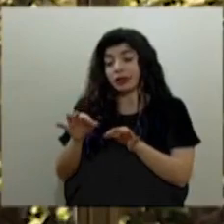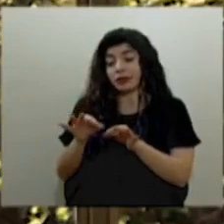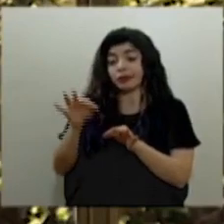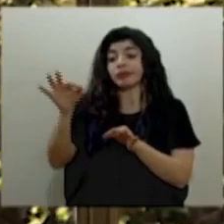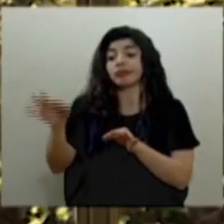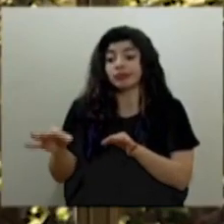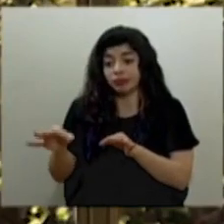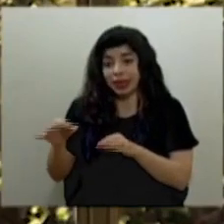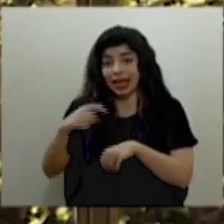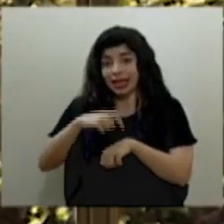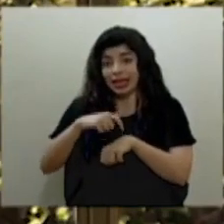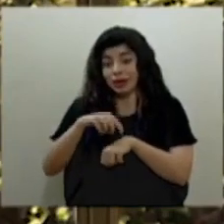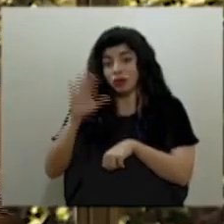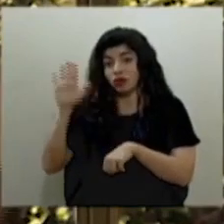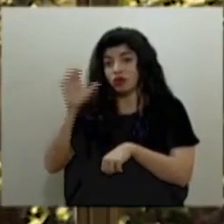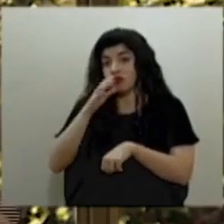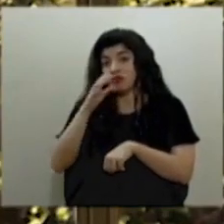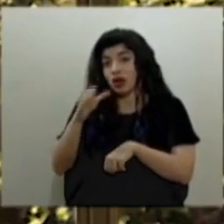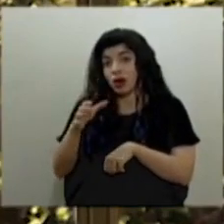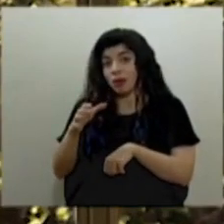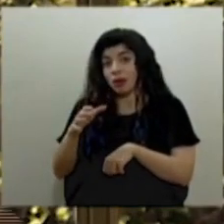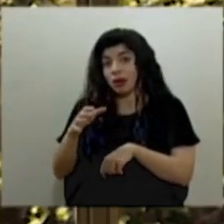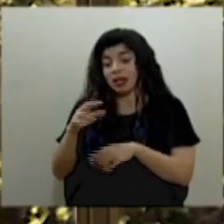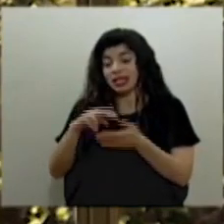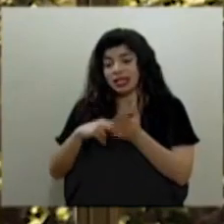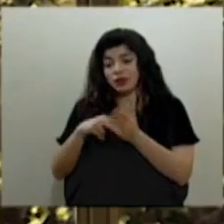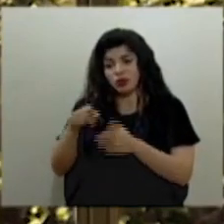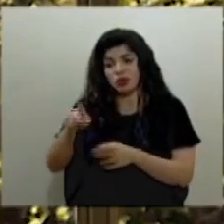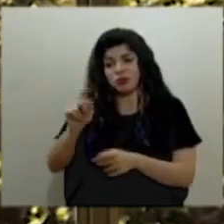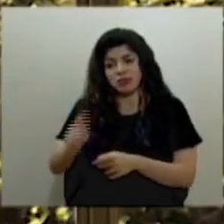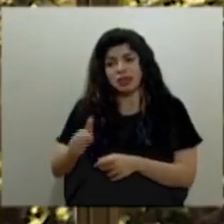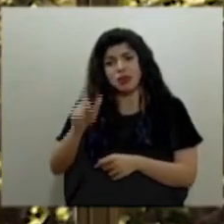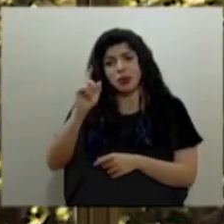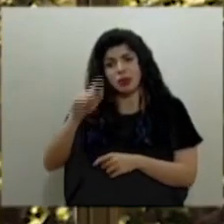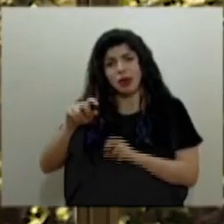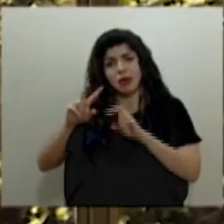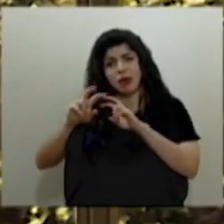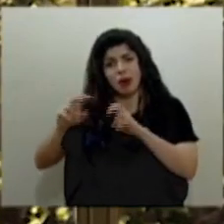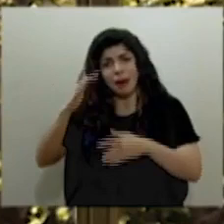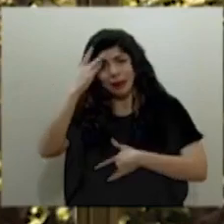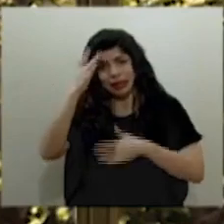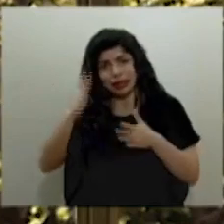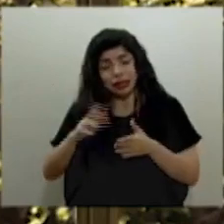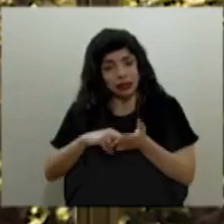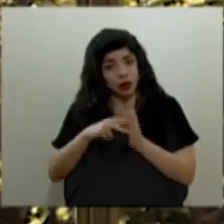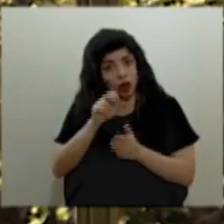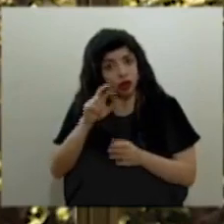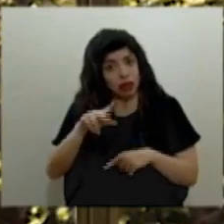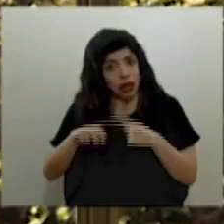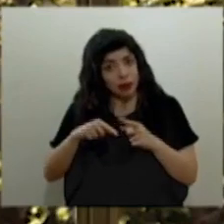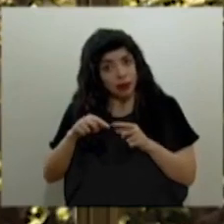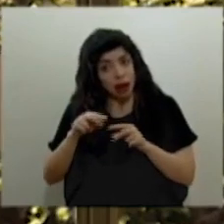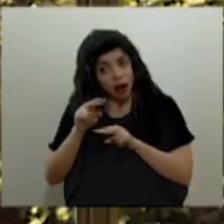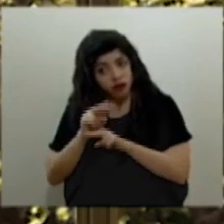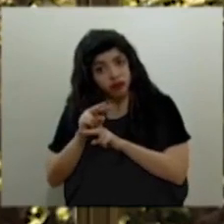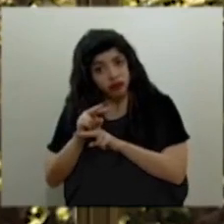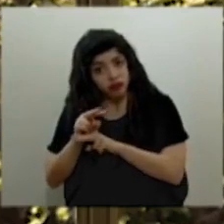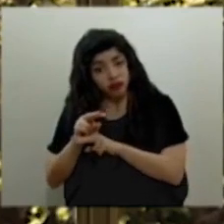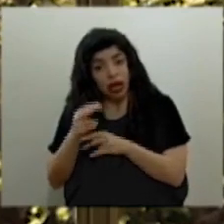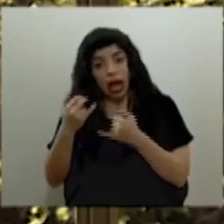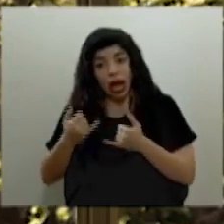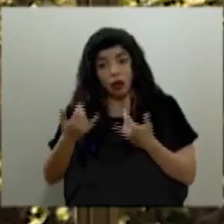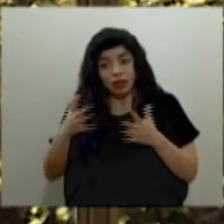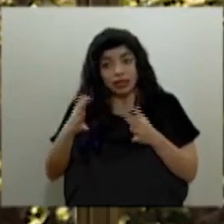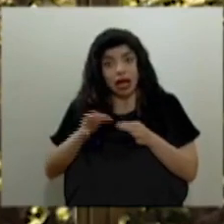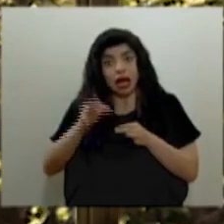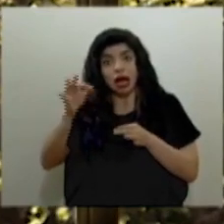este plazo que ellos recomiendan de hacer estudios, de dar seguimiento a los pacientes, Costa Rica lo va a hacer. ¿Cómo vamos a actuar en las próximas semanas ahora que ya empezamos a distanciar